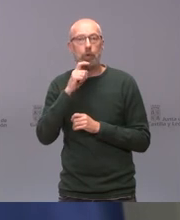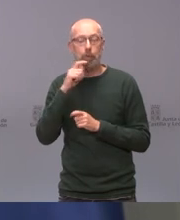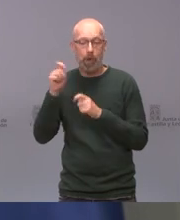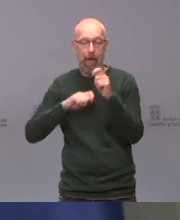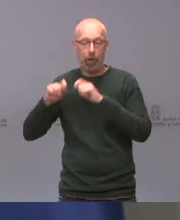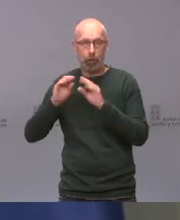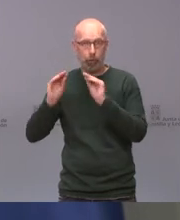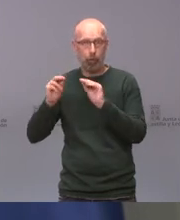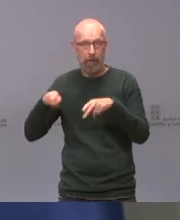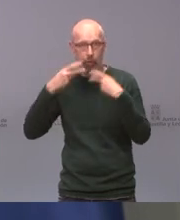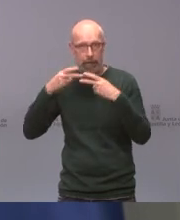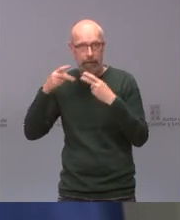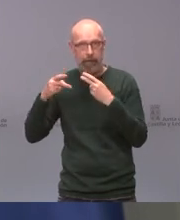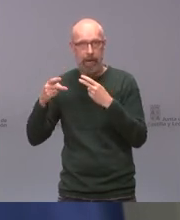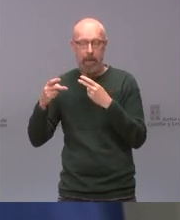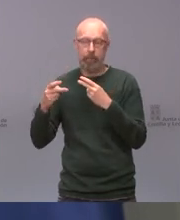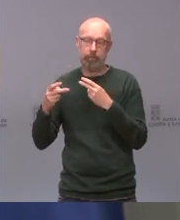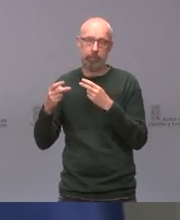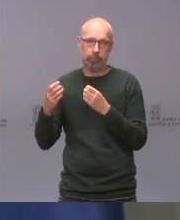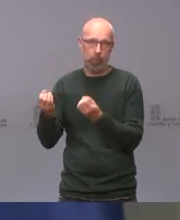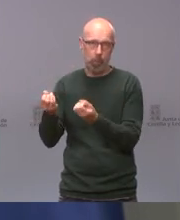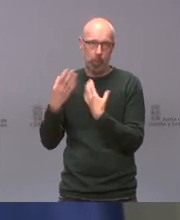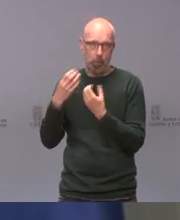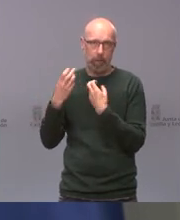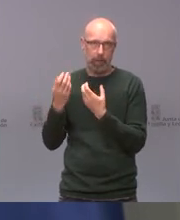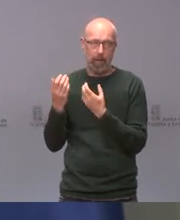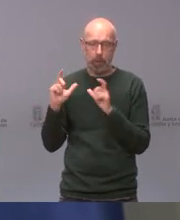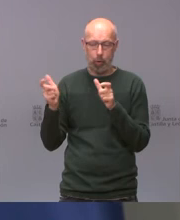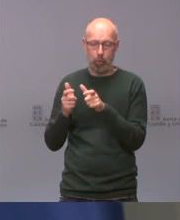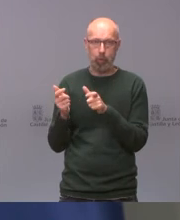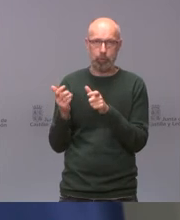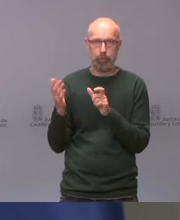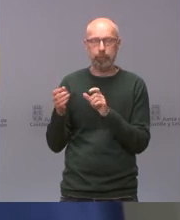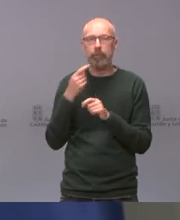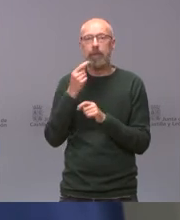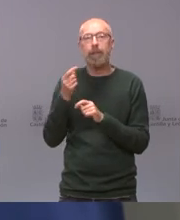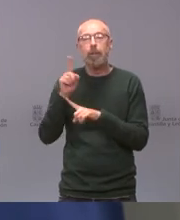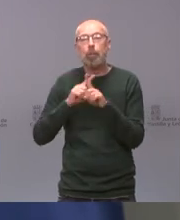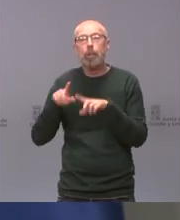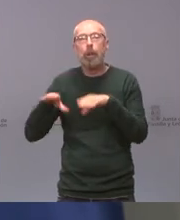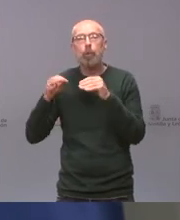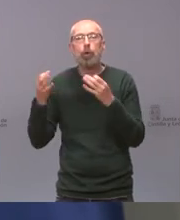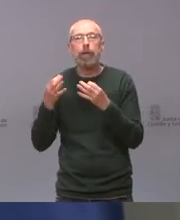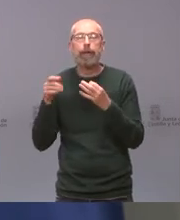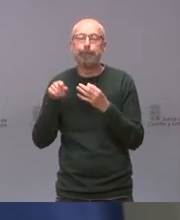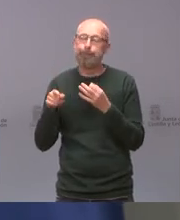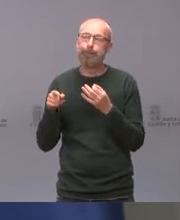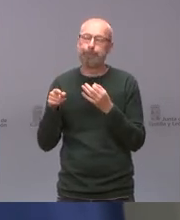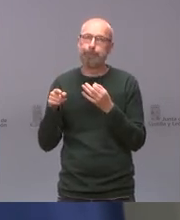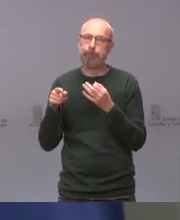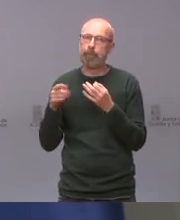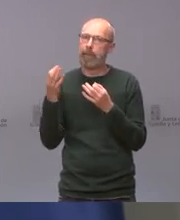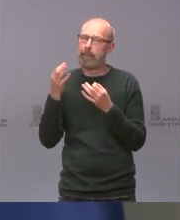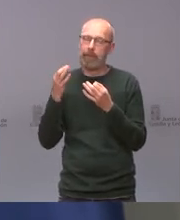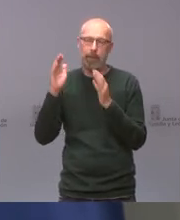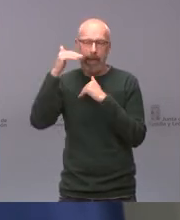en una conversación que tuvimos señor Lavarga y yo, hay un problema en Burgos que tenemos que intentar atender, como en